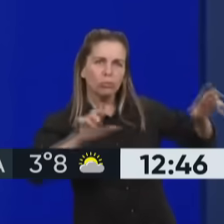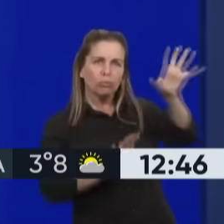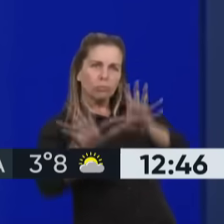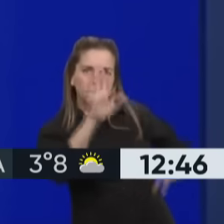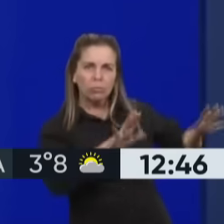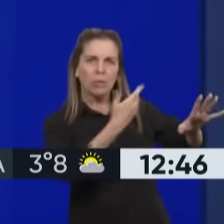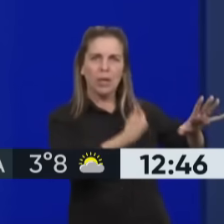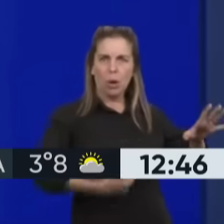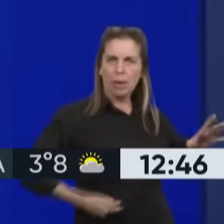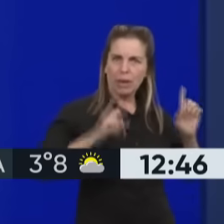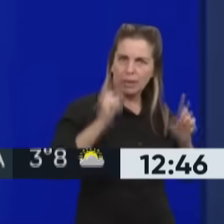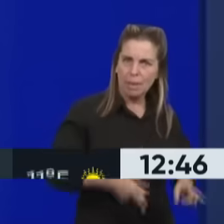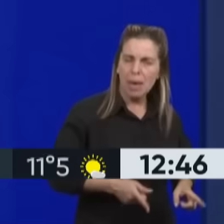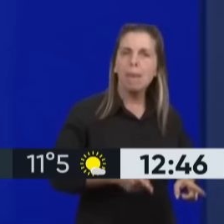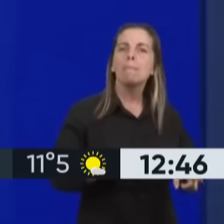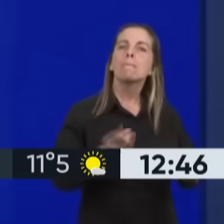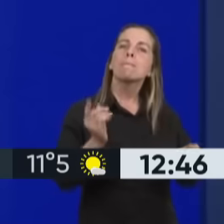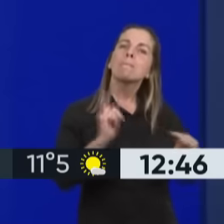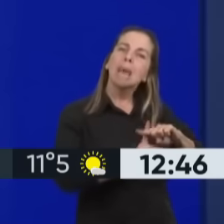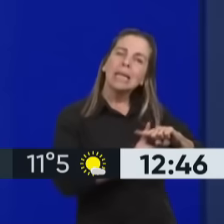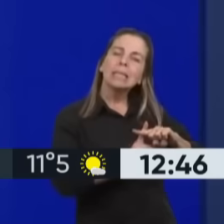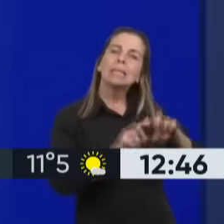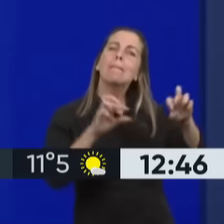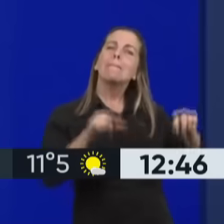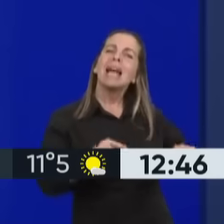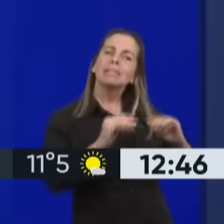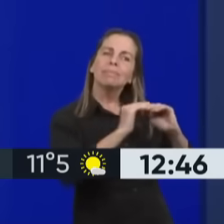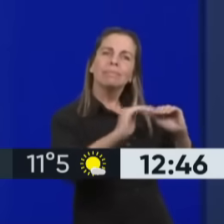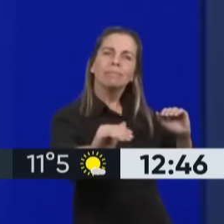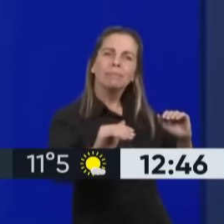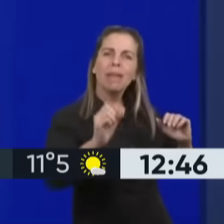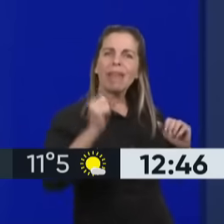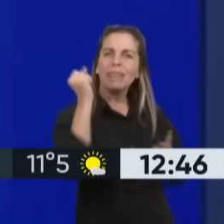En el contexto también del plan de estabilización más exitoso de la Argentina.